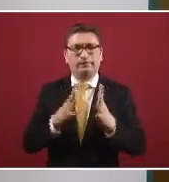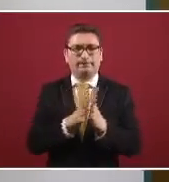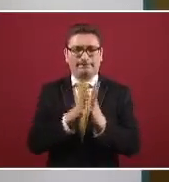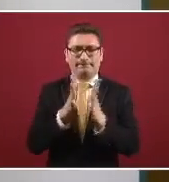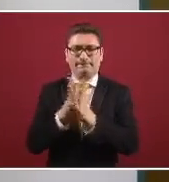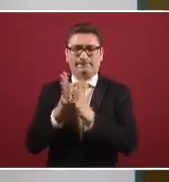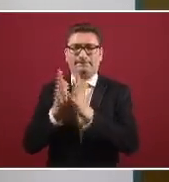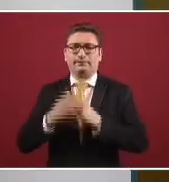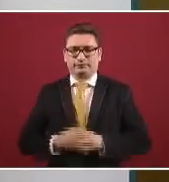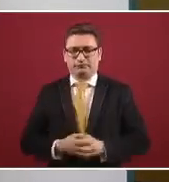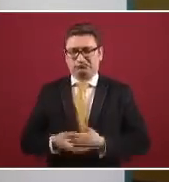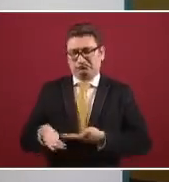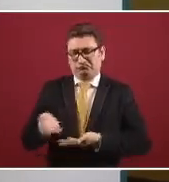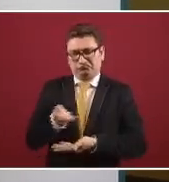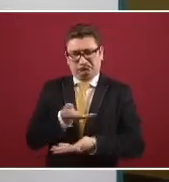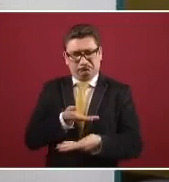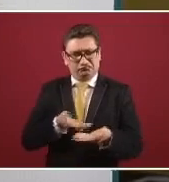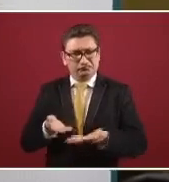y